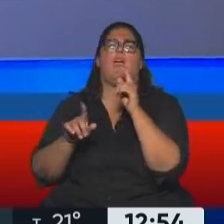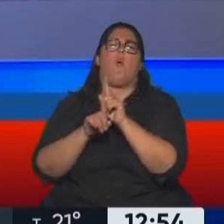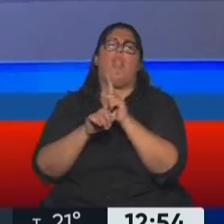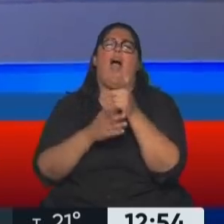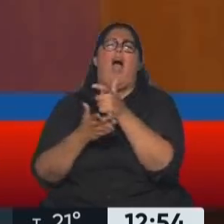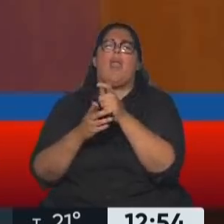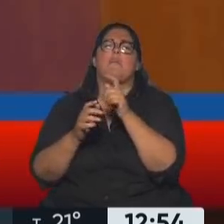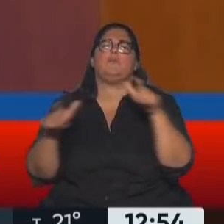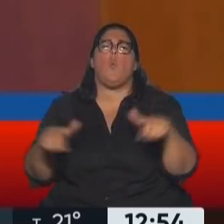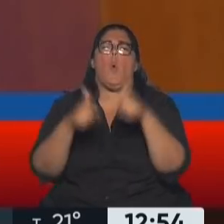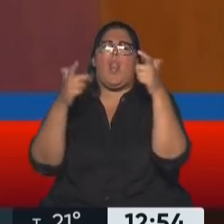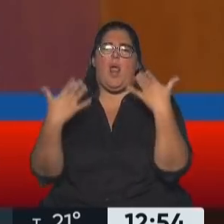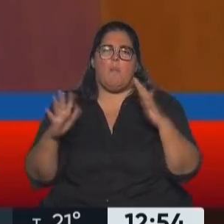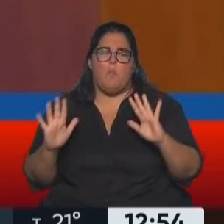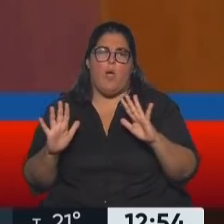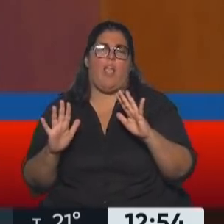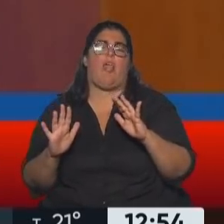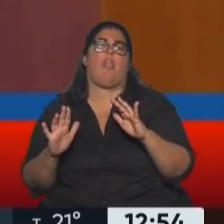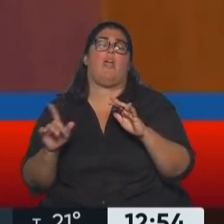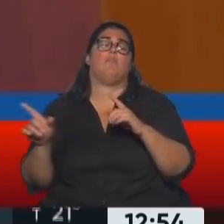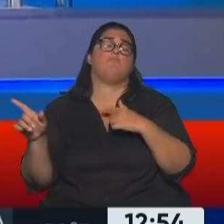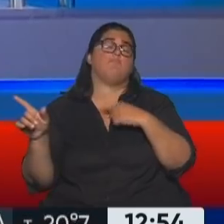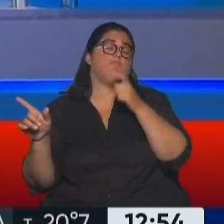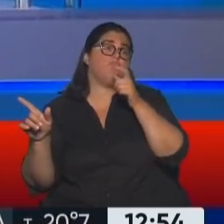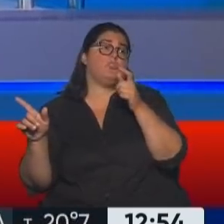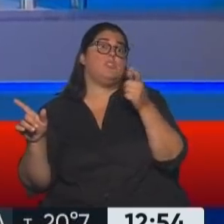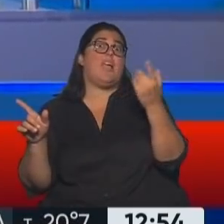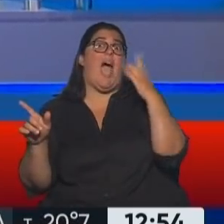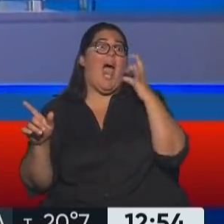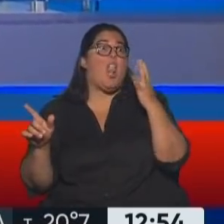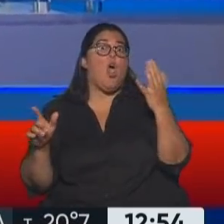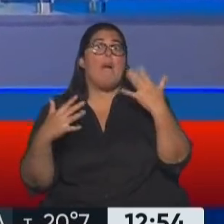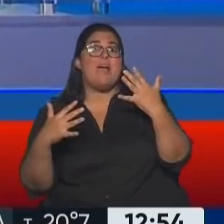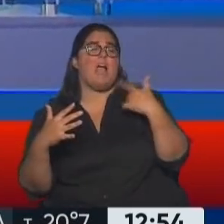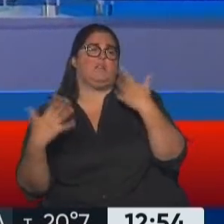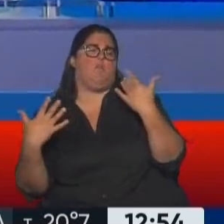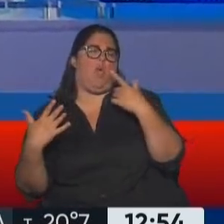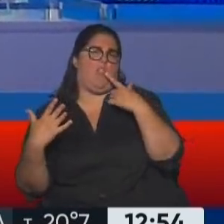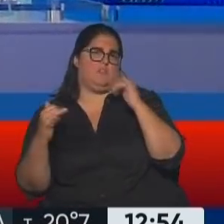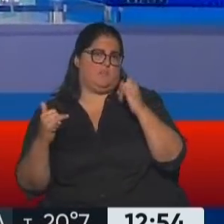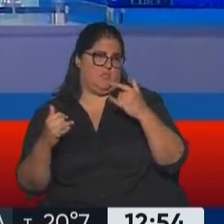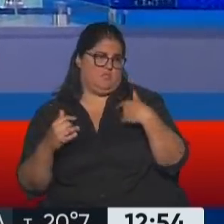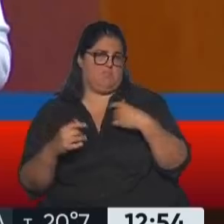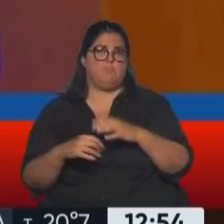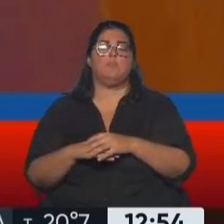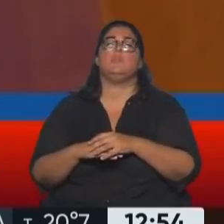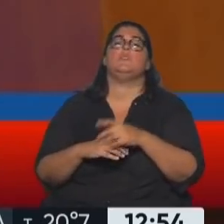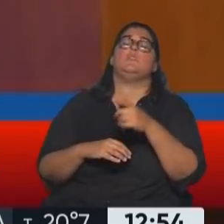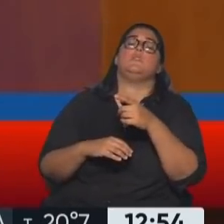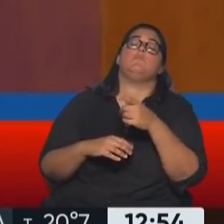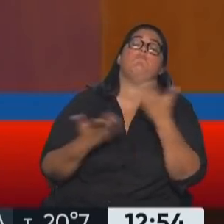que si hay una amenaza existencial puede llegar a hacerlo. Yo diría que igual ese es un poco el argumento de todos los países que cuentan con